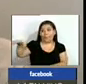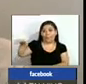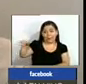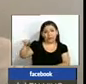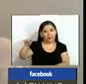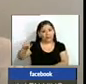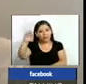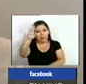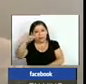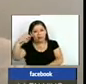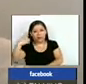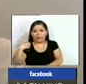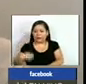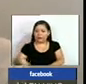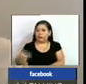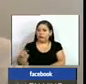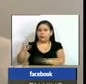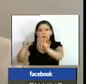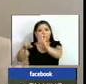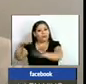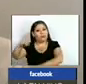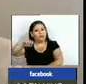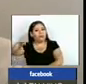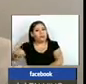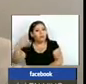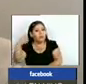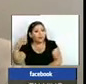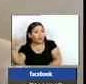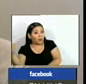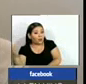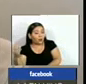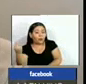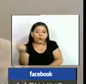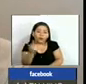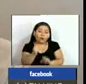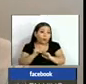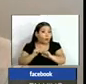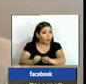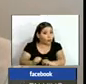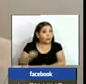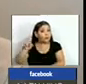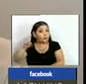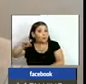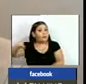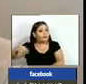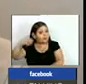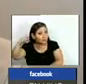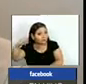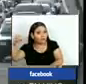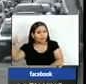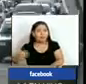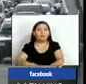de 60.000 casos por COVID y más de 1.000 muertos por esta enfermedad.